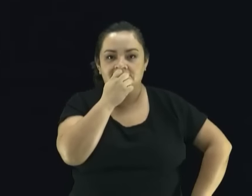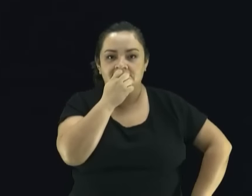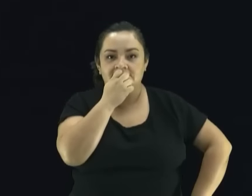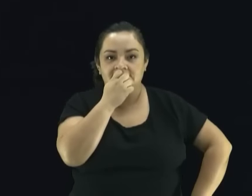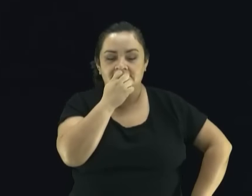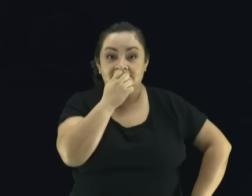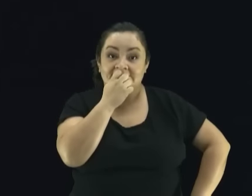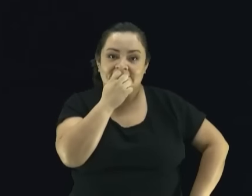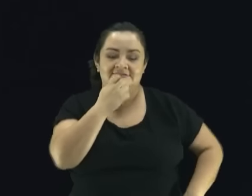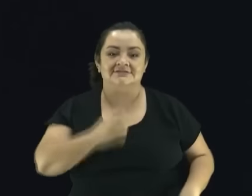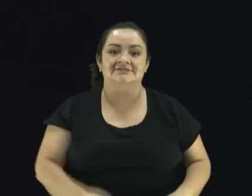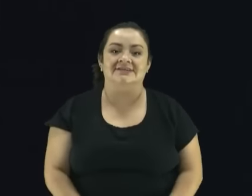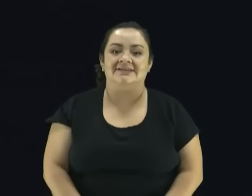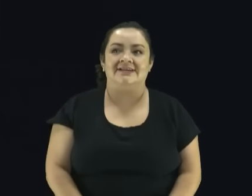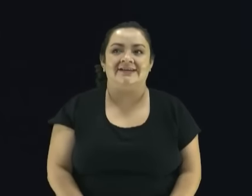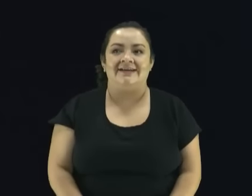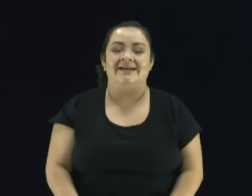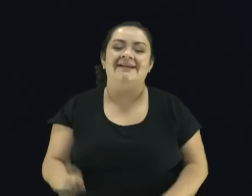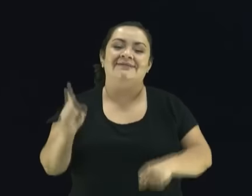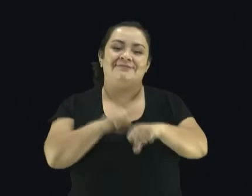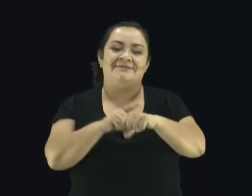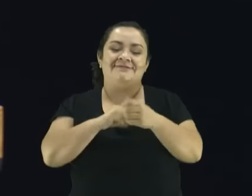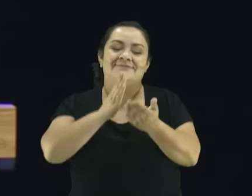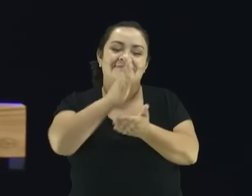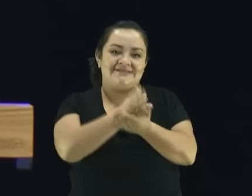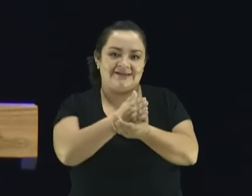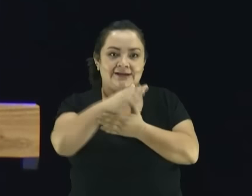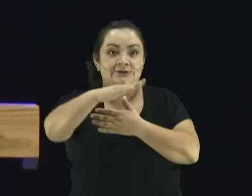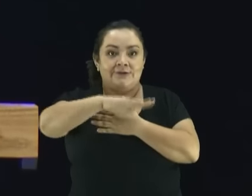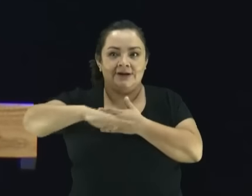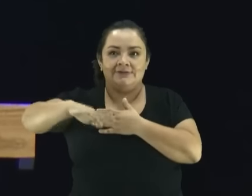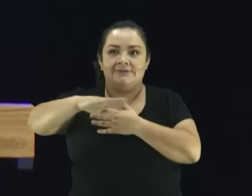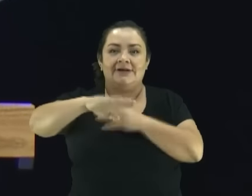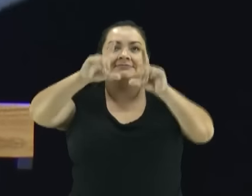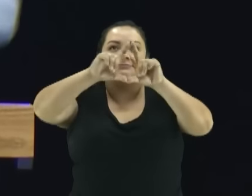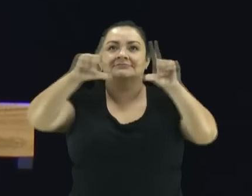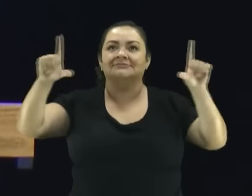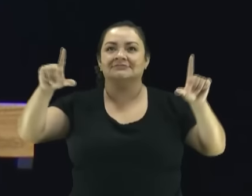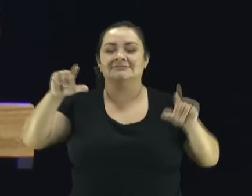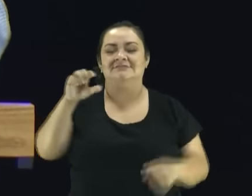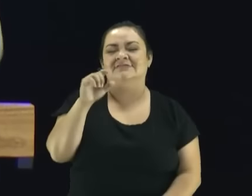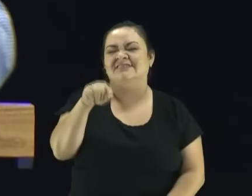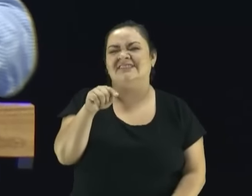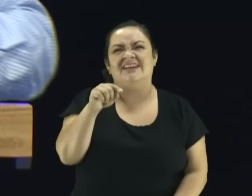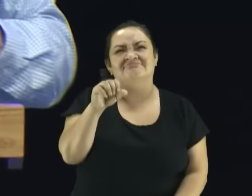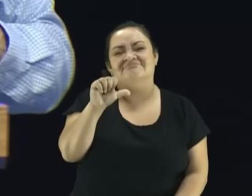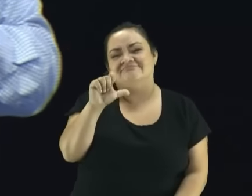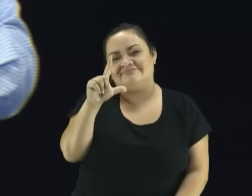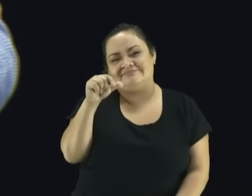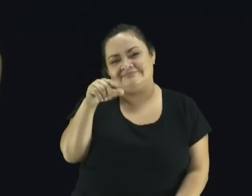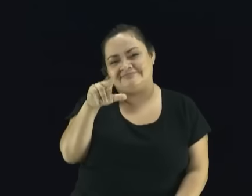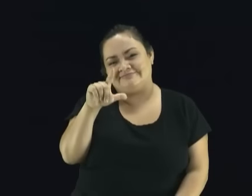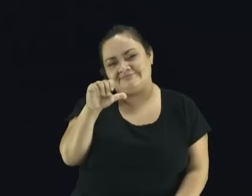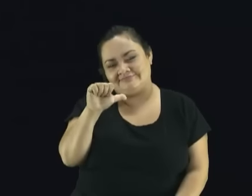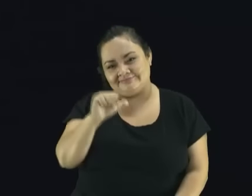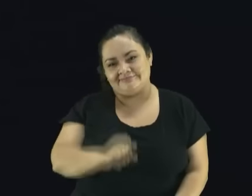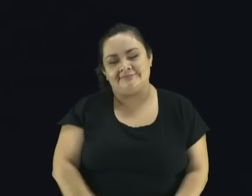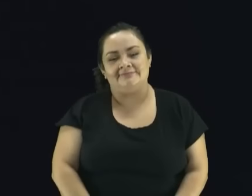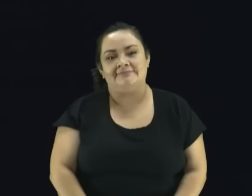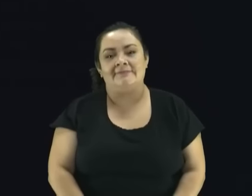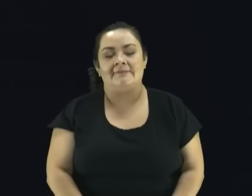plata justamente en el momento que íbamos llegando al local porque tiene un gran rótulo que dice se alquila o se vende algo así